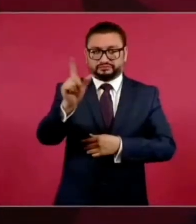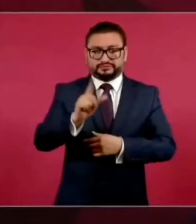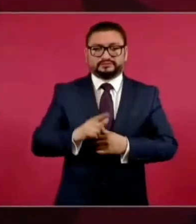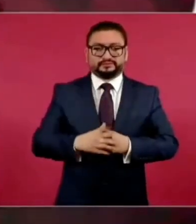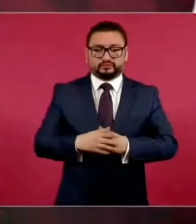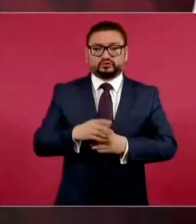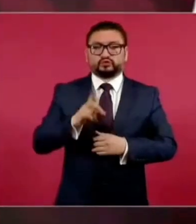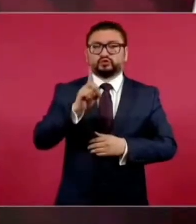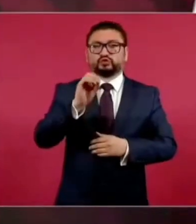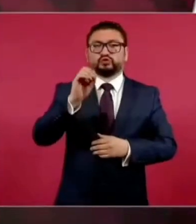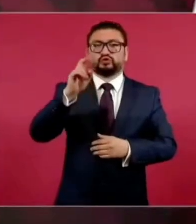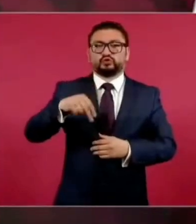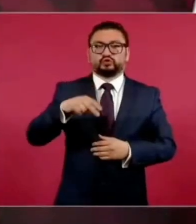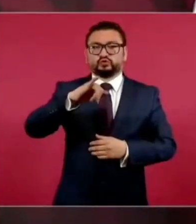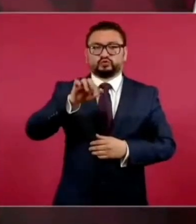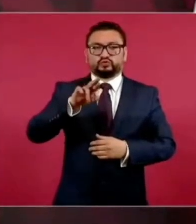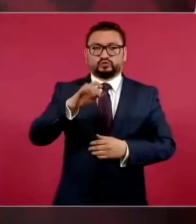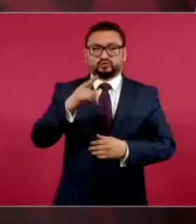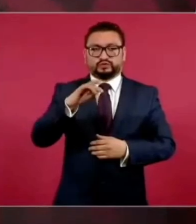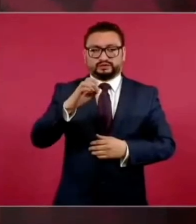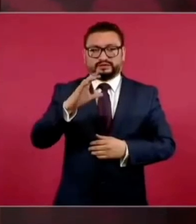don Jorge Castañeda.